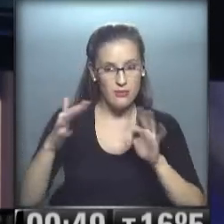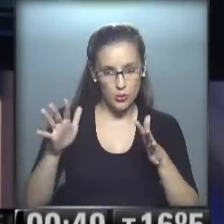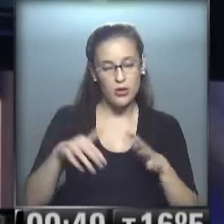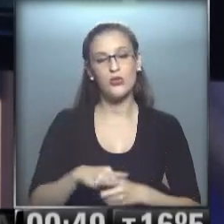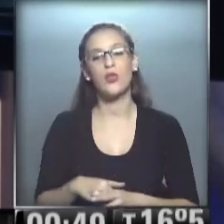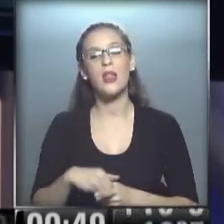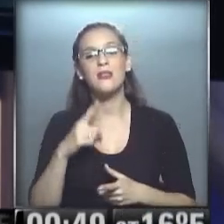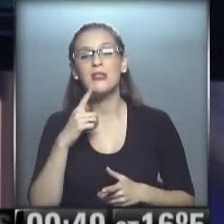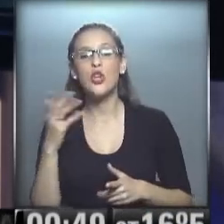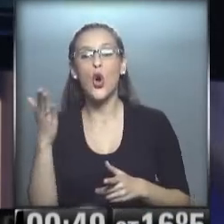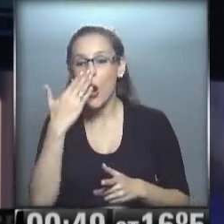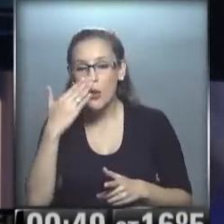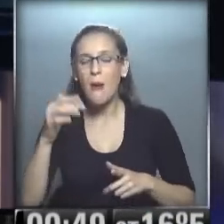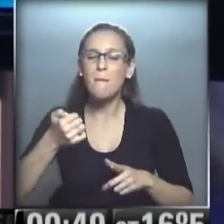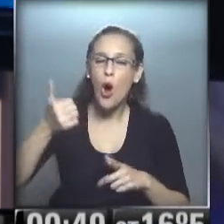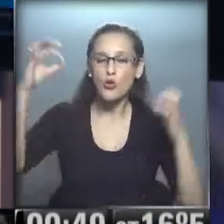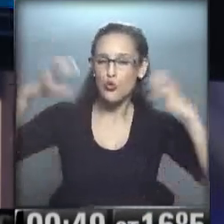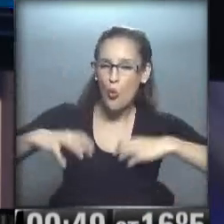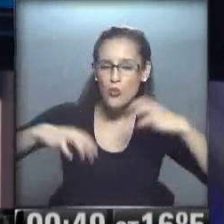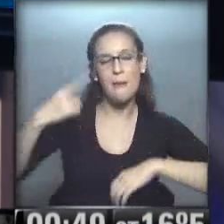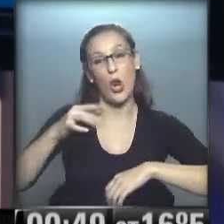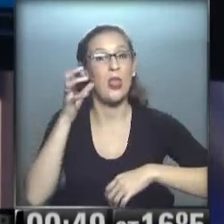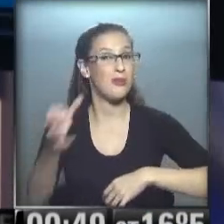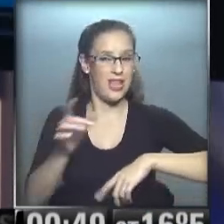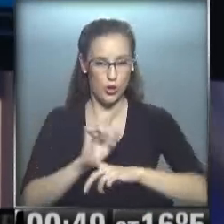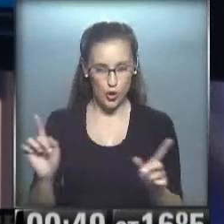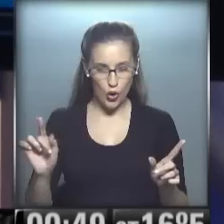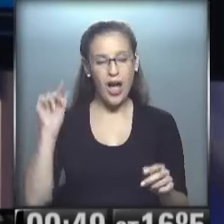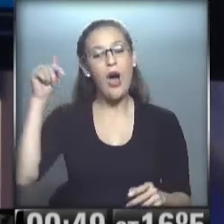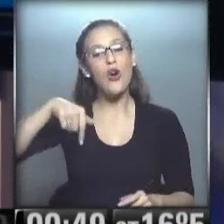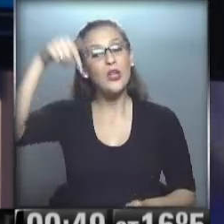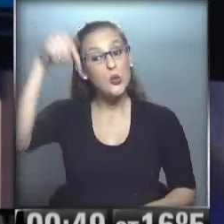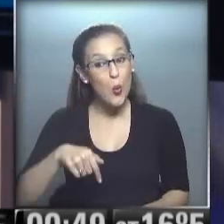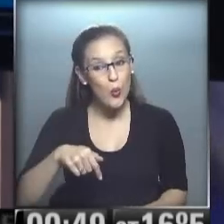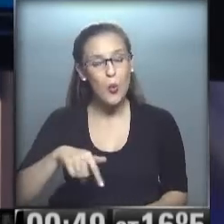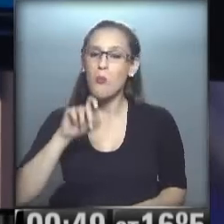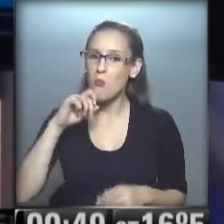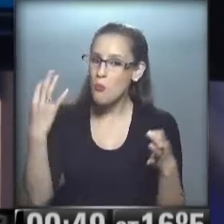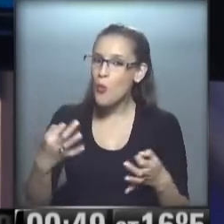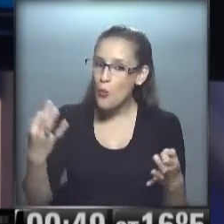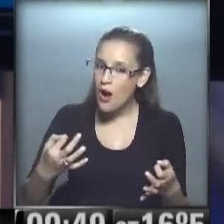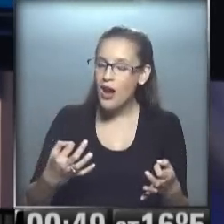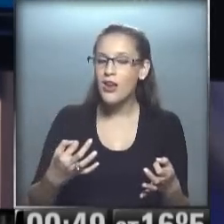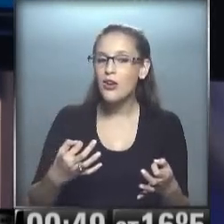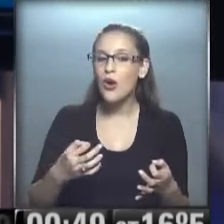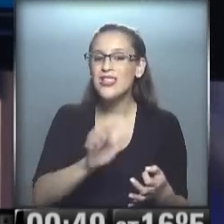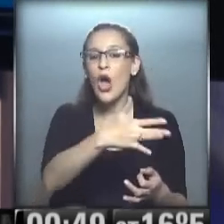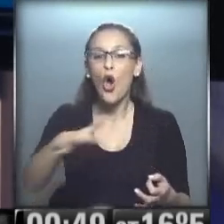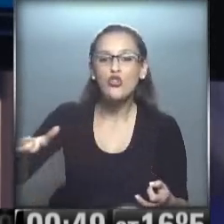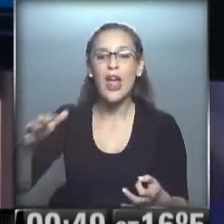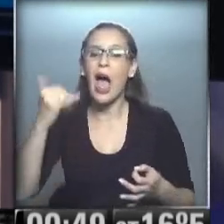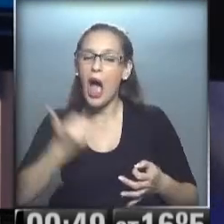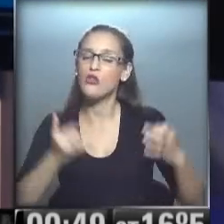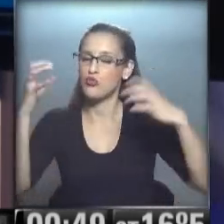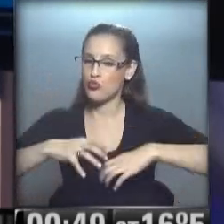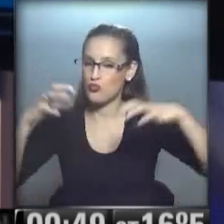chaparrón aislado en Córdoba, pero nada de importancia. Nos vamos para el sur. Buen tiempo en la franja norte, a excepción de la costa, con algún chaparrón.